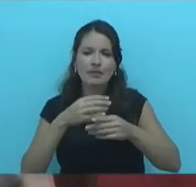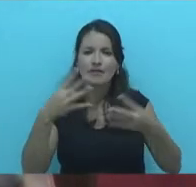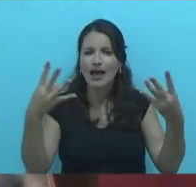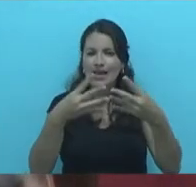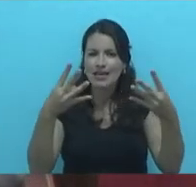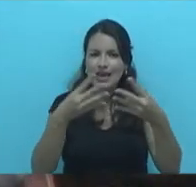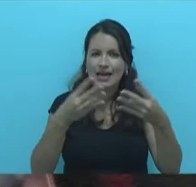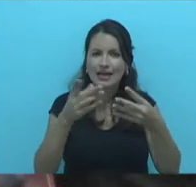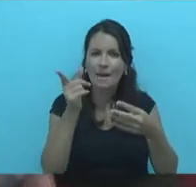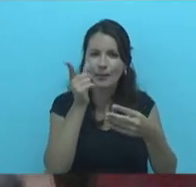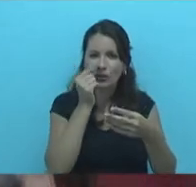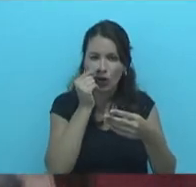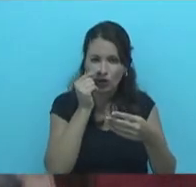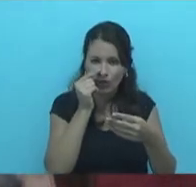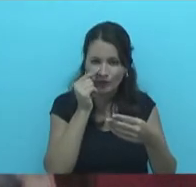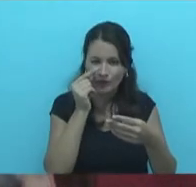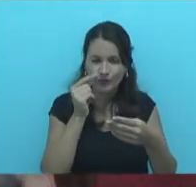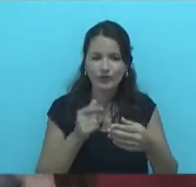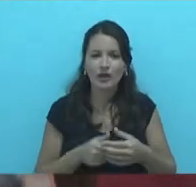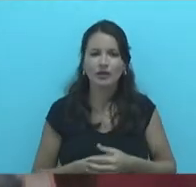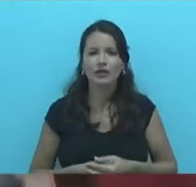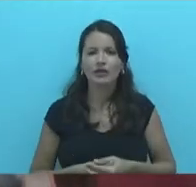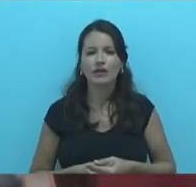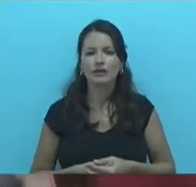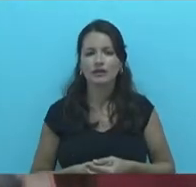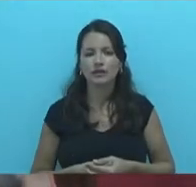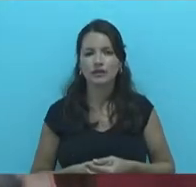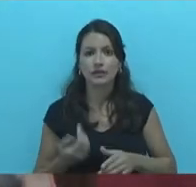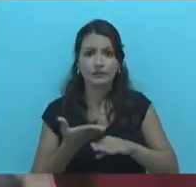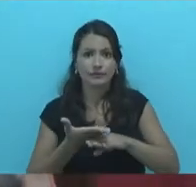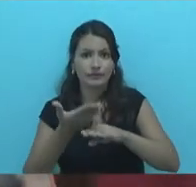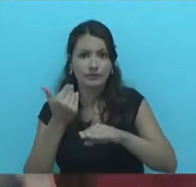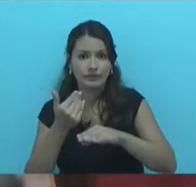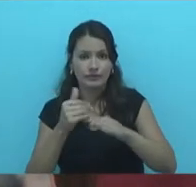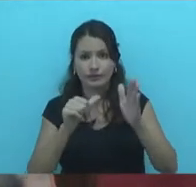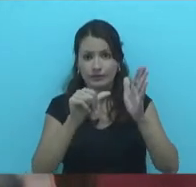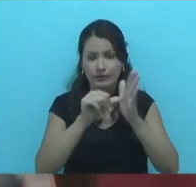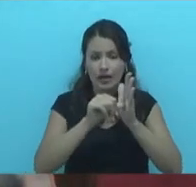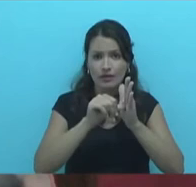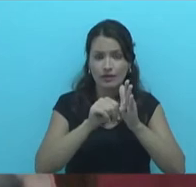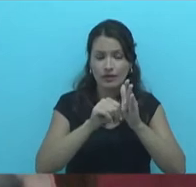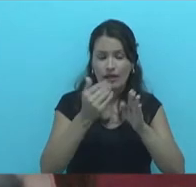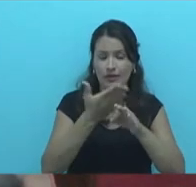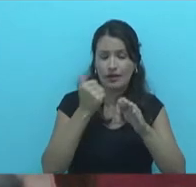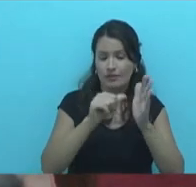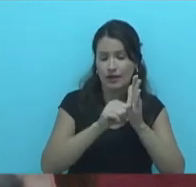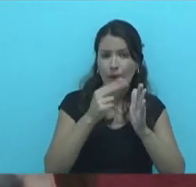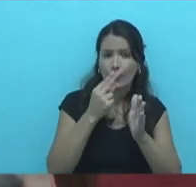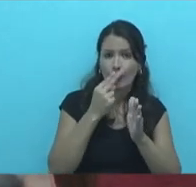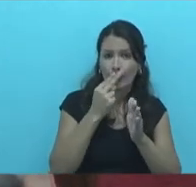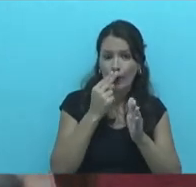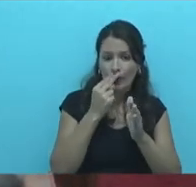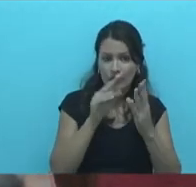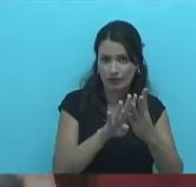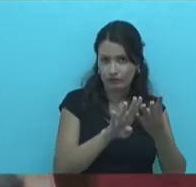qué? Porque detrás de Bolivia se alistó, apoyándolo y proveyéndolo